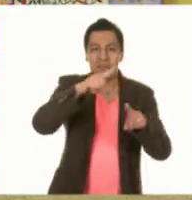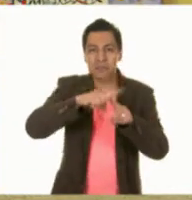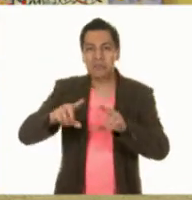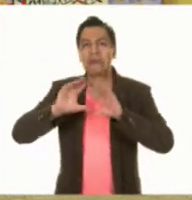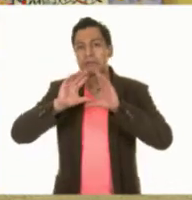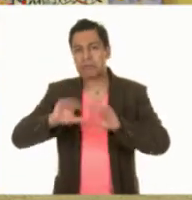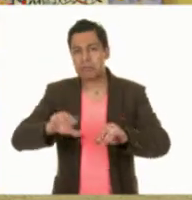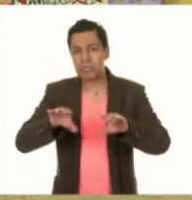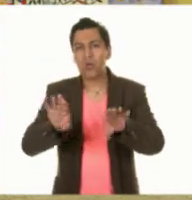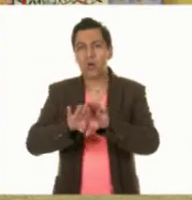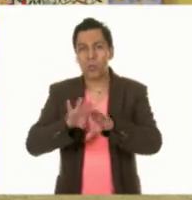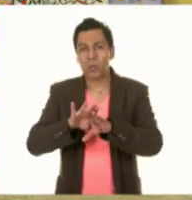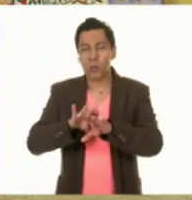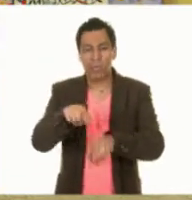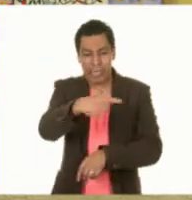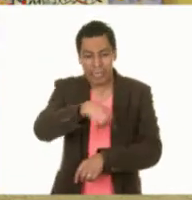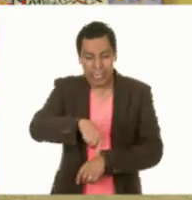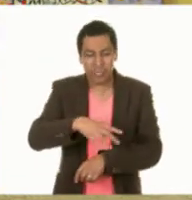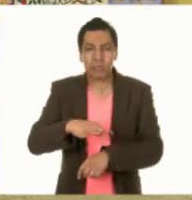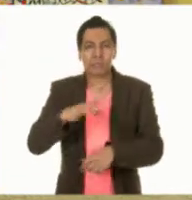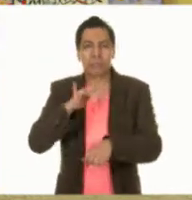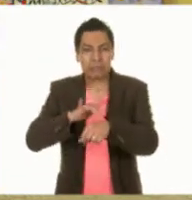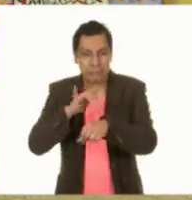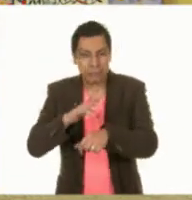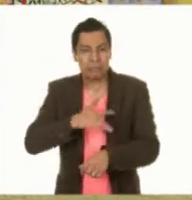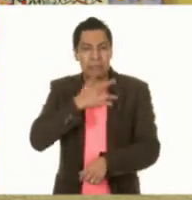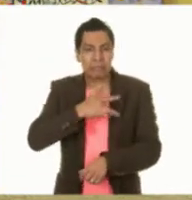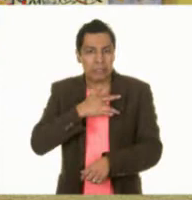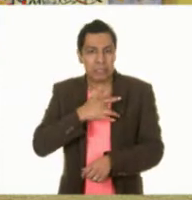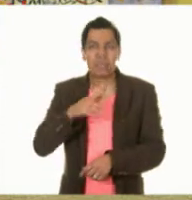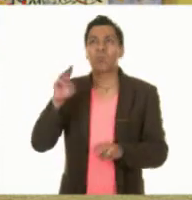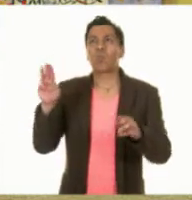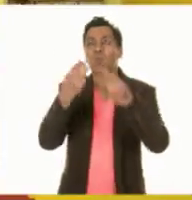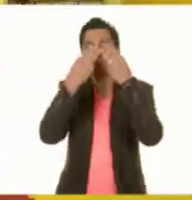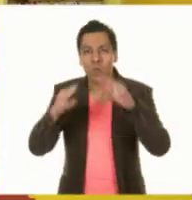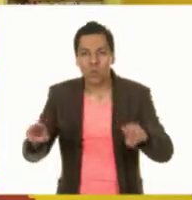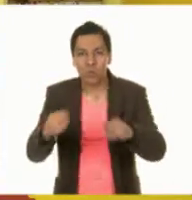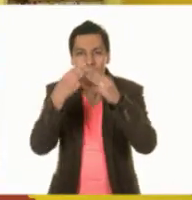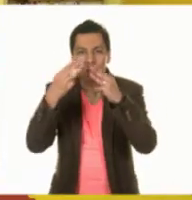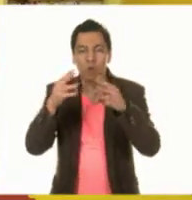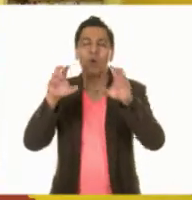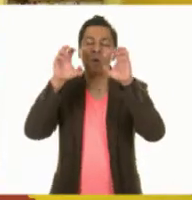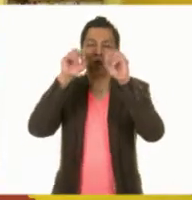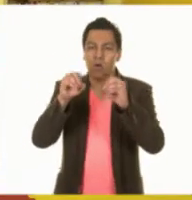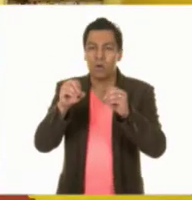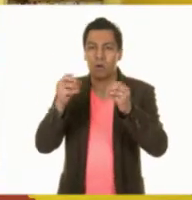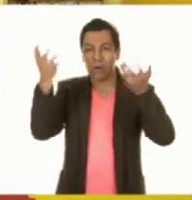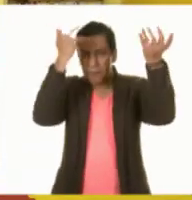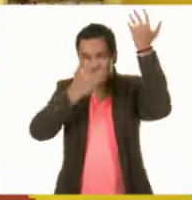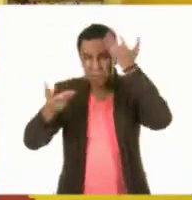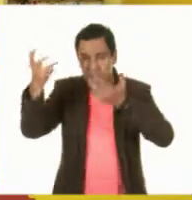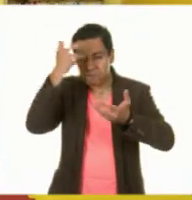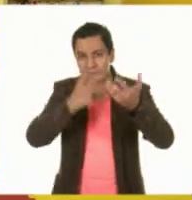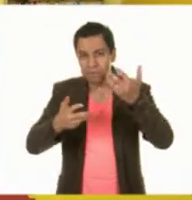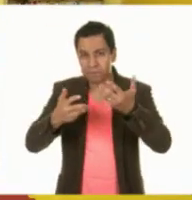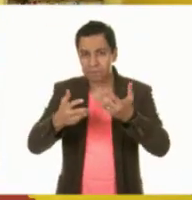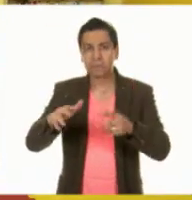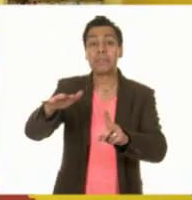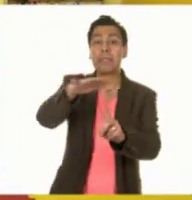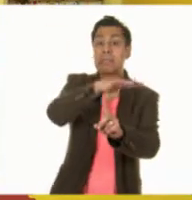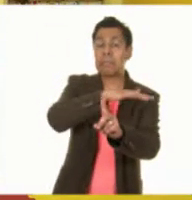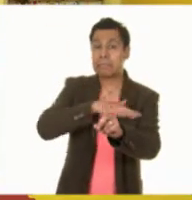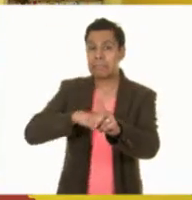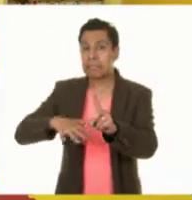ser mediante texturas, colores, música, lenguaje o clima. Los ambientes de exploración y